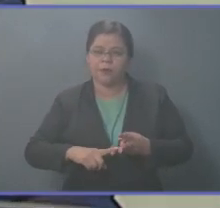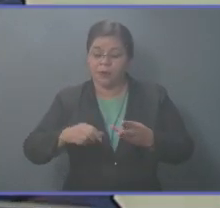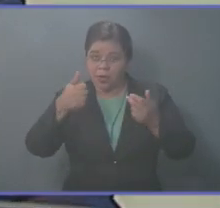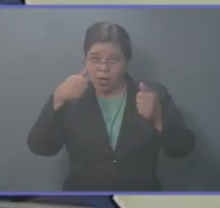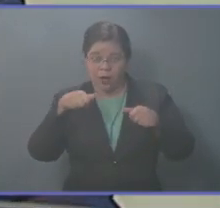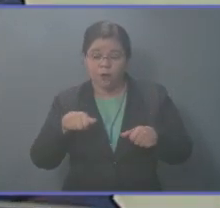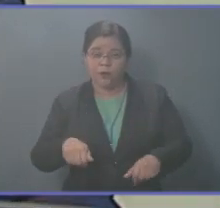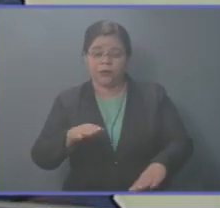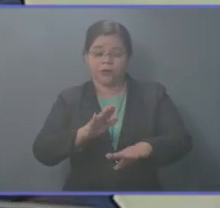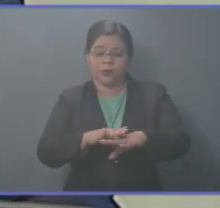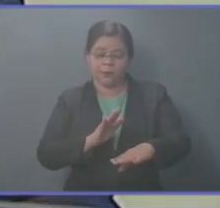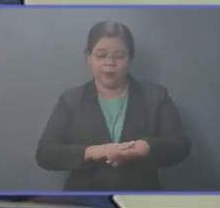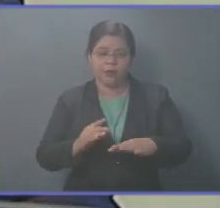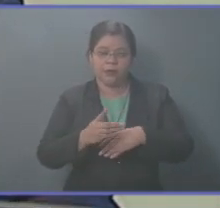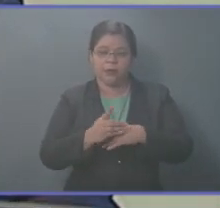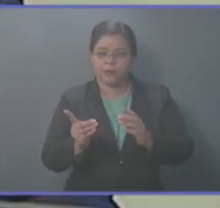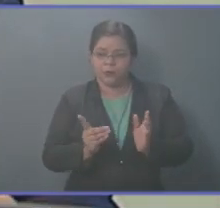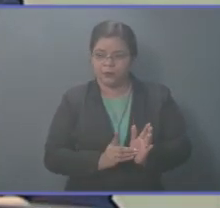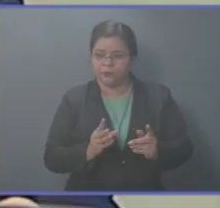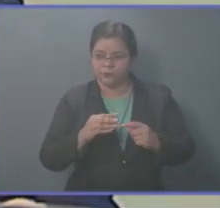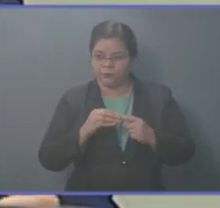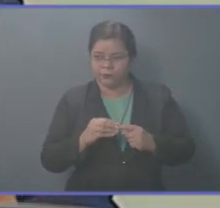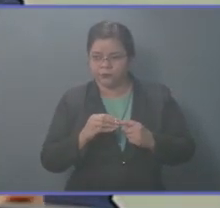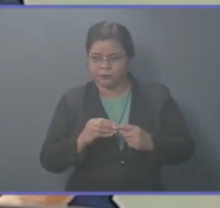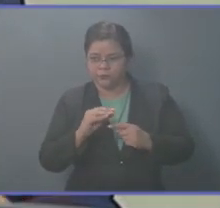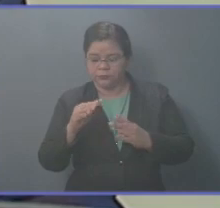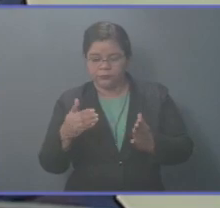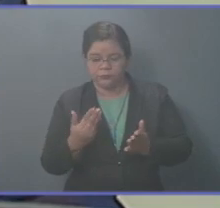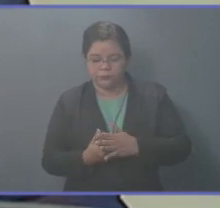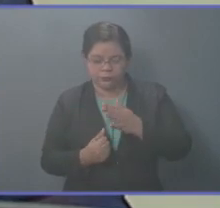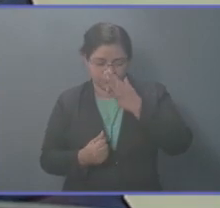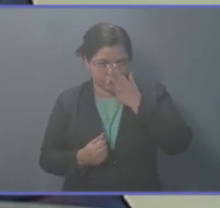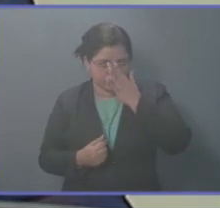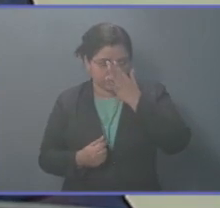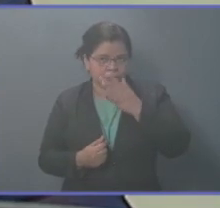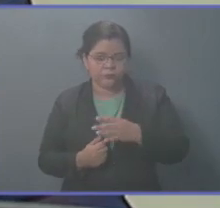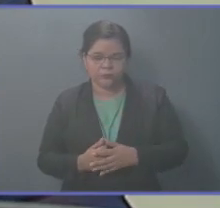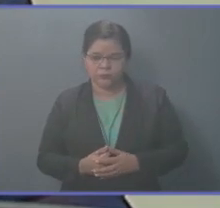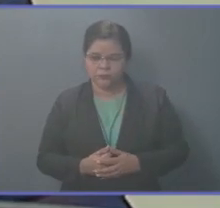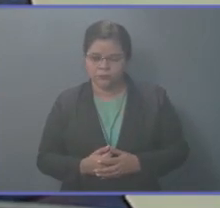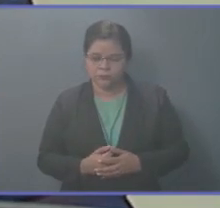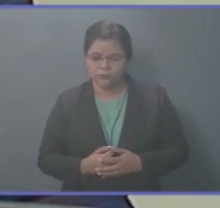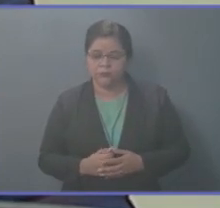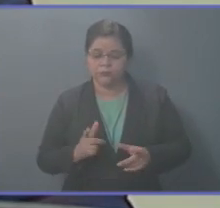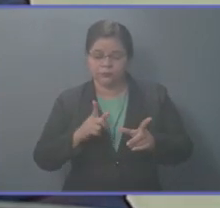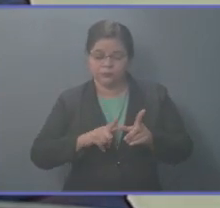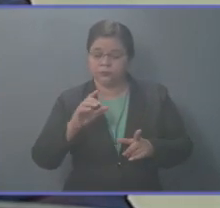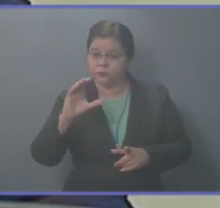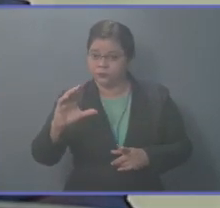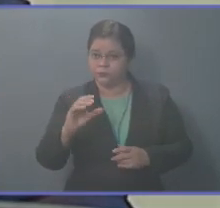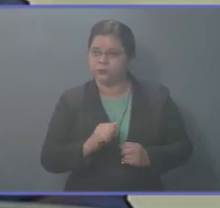Asamblea Extraordinaria de Diputados, dicen que es injerencia de poderes. C. De igual